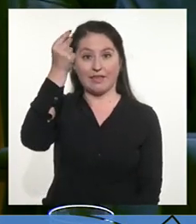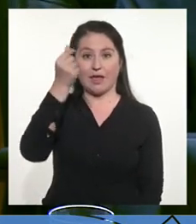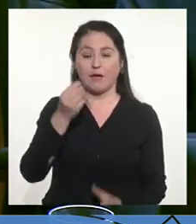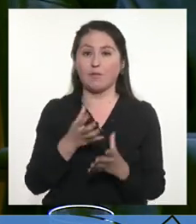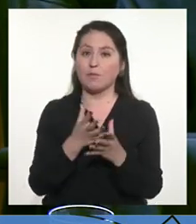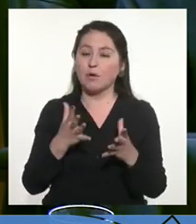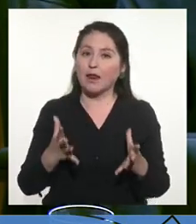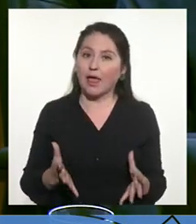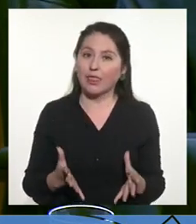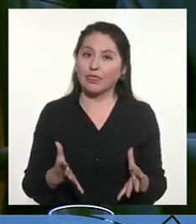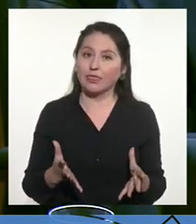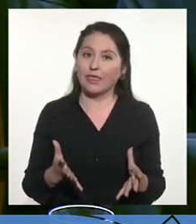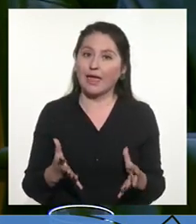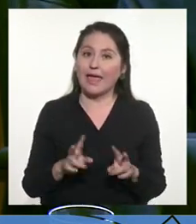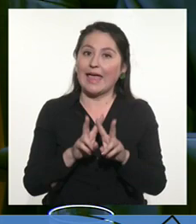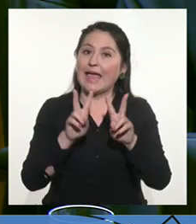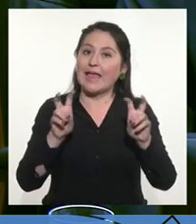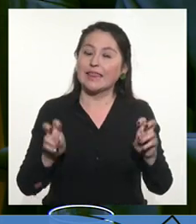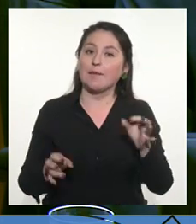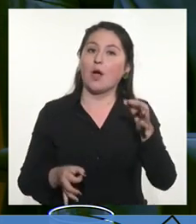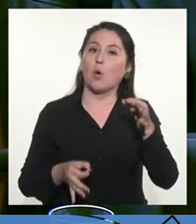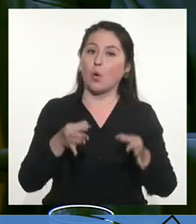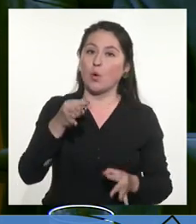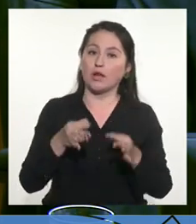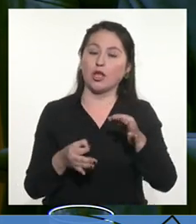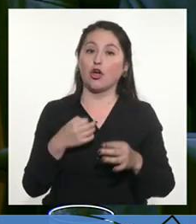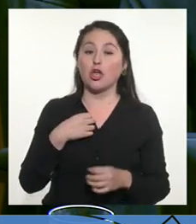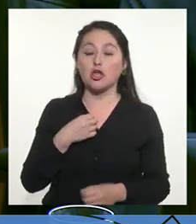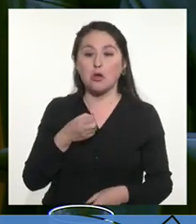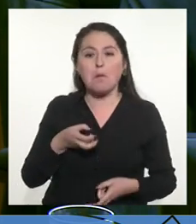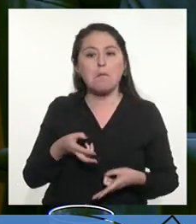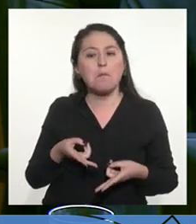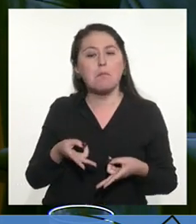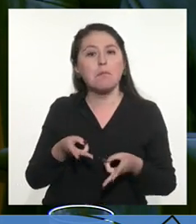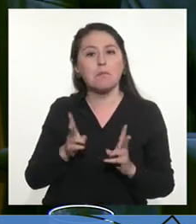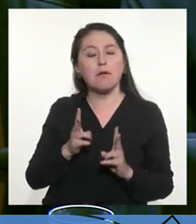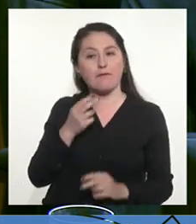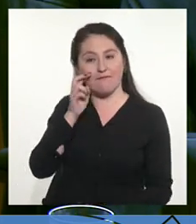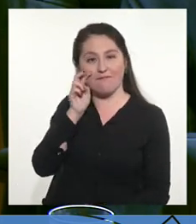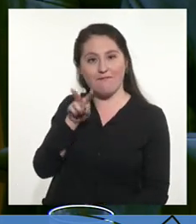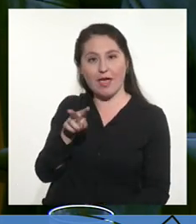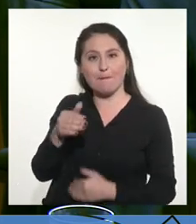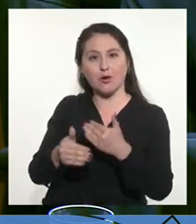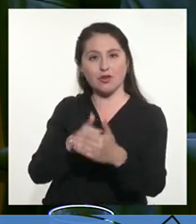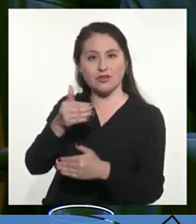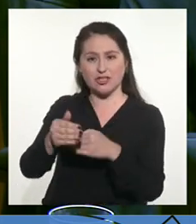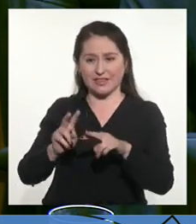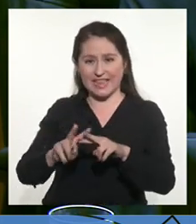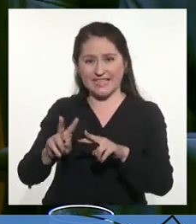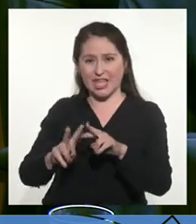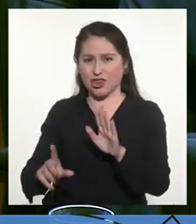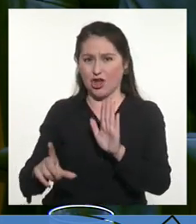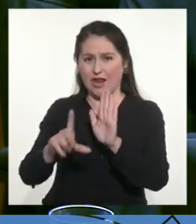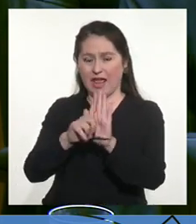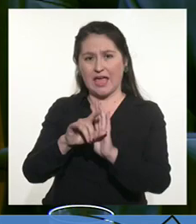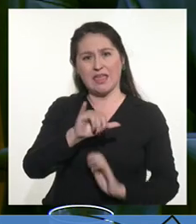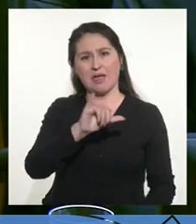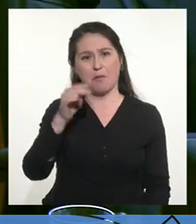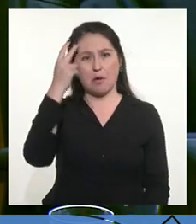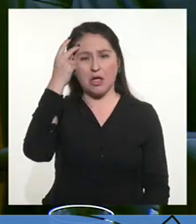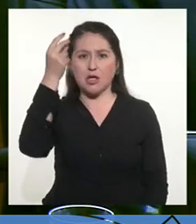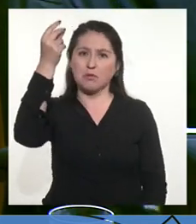y a mí me tocó ver procesos donde están aplicando leyes y de repente surgían